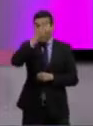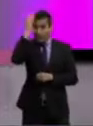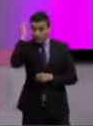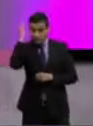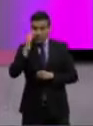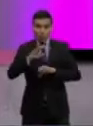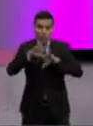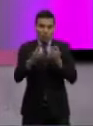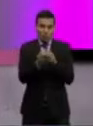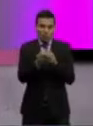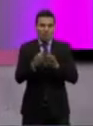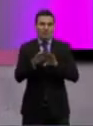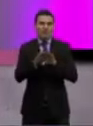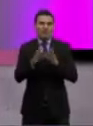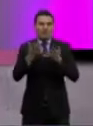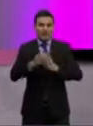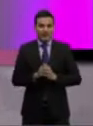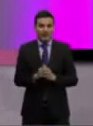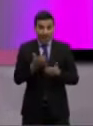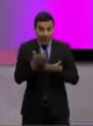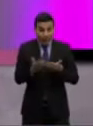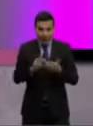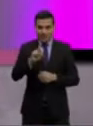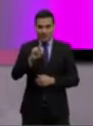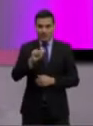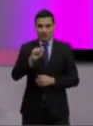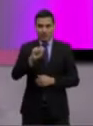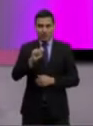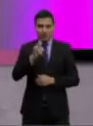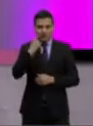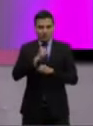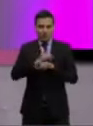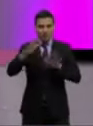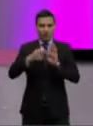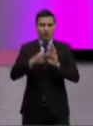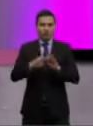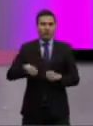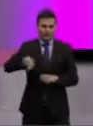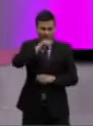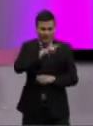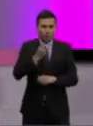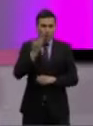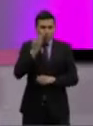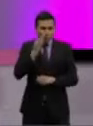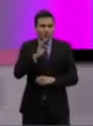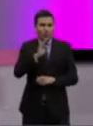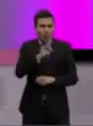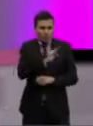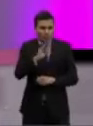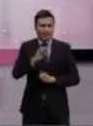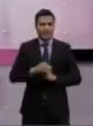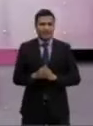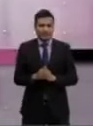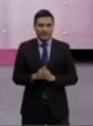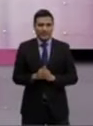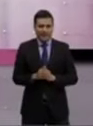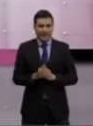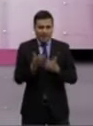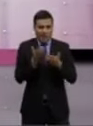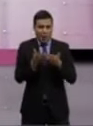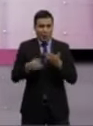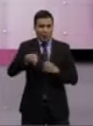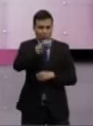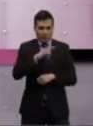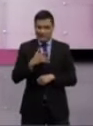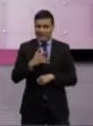juntos. Entonces, datos, aquí están los datos duros, pero simplemente podemos palpar y podemos sentir el grave deterioro que ya